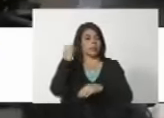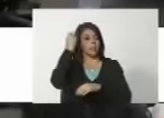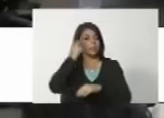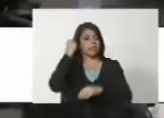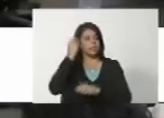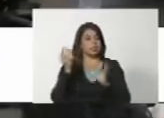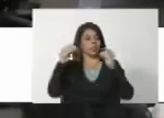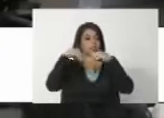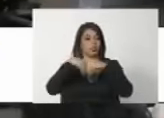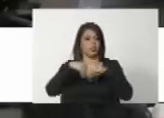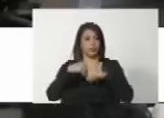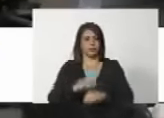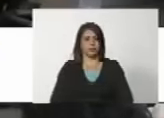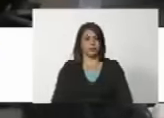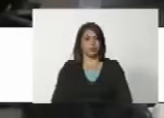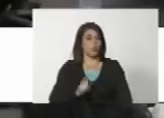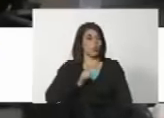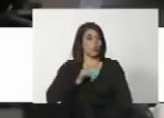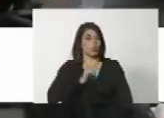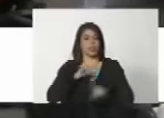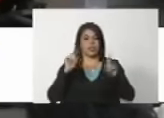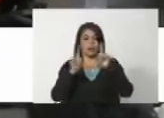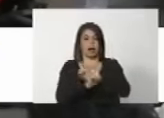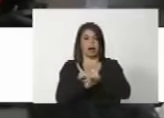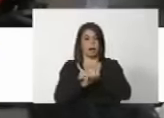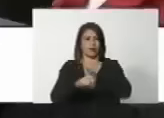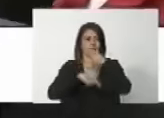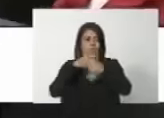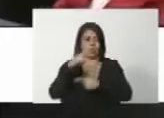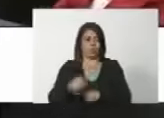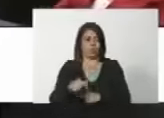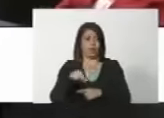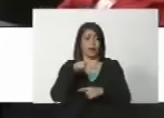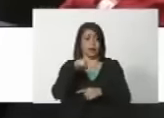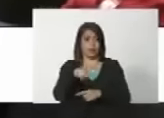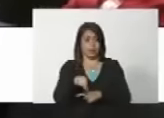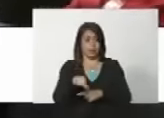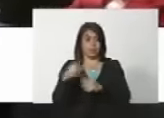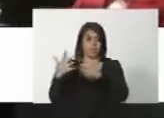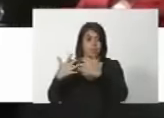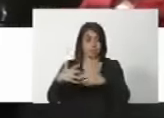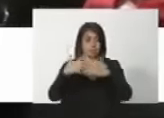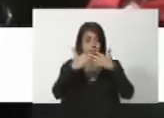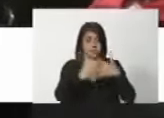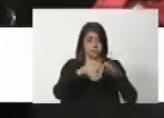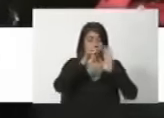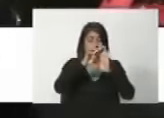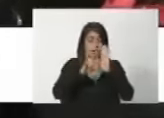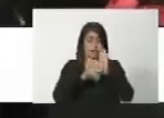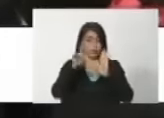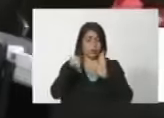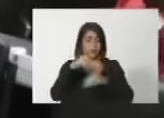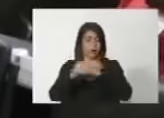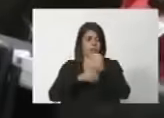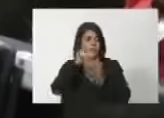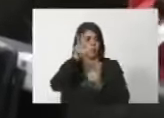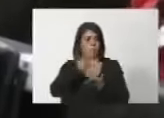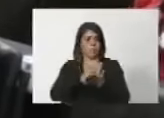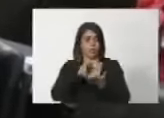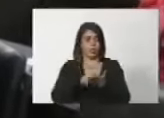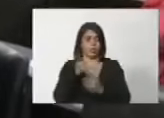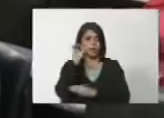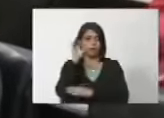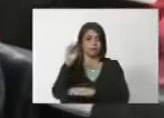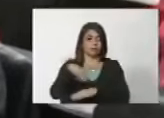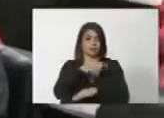considere conveniente. Cualquier modificación posterior de dichas condiciones deberá también ser aprobada por